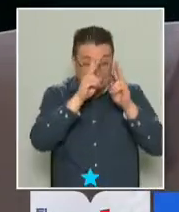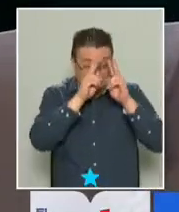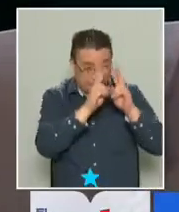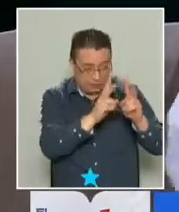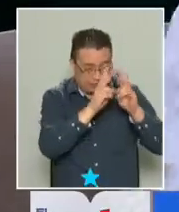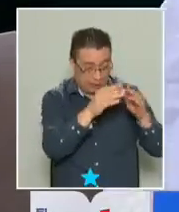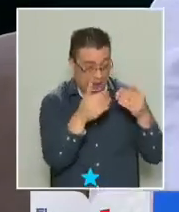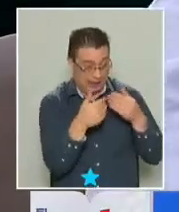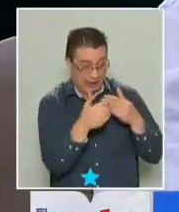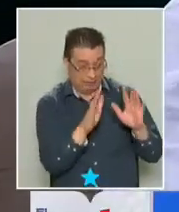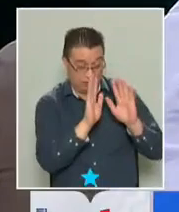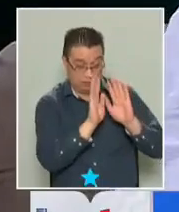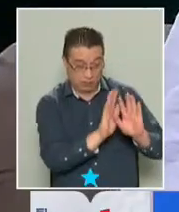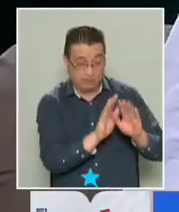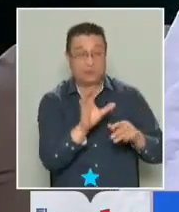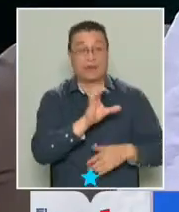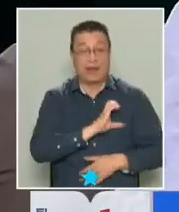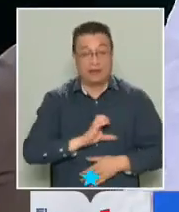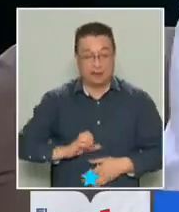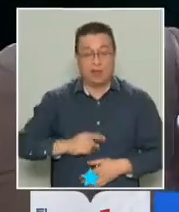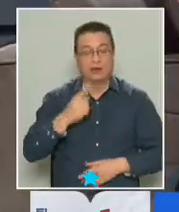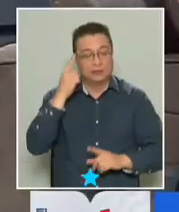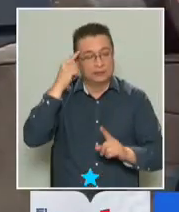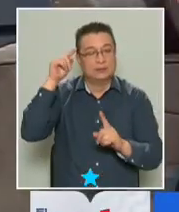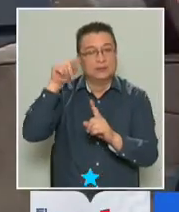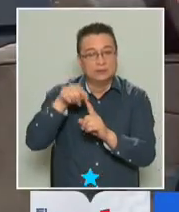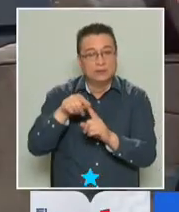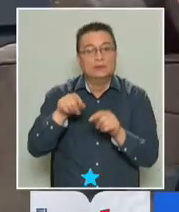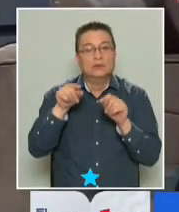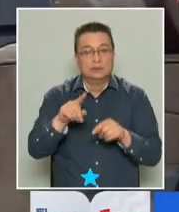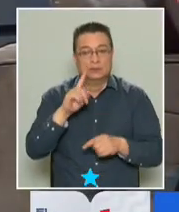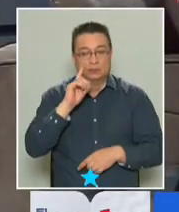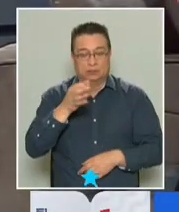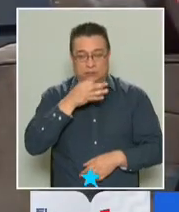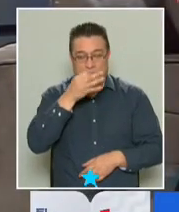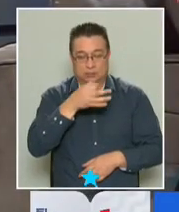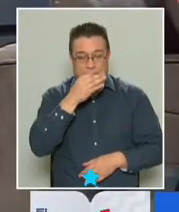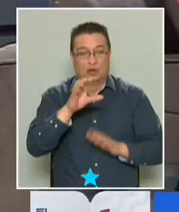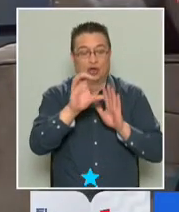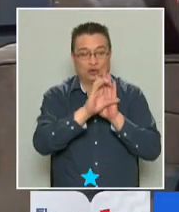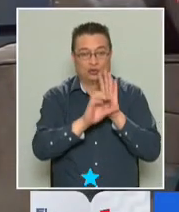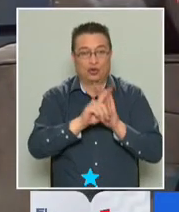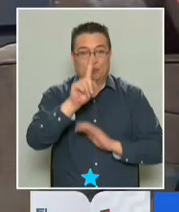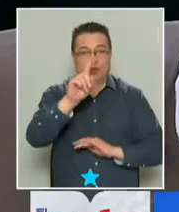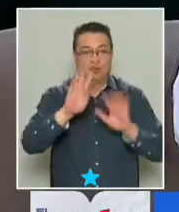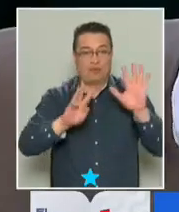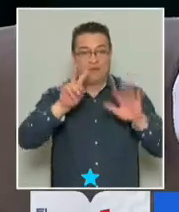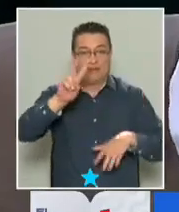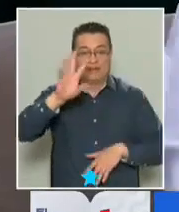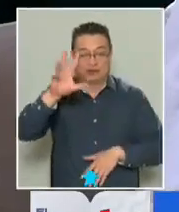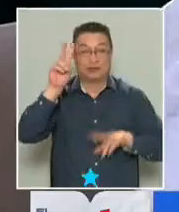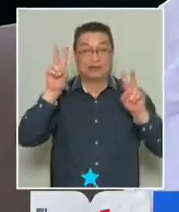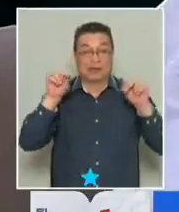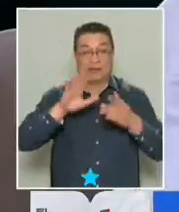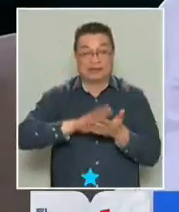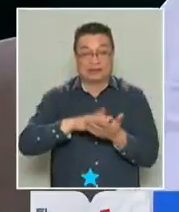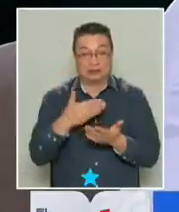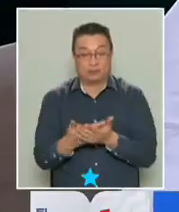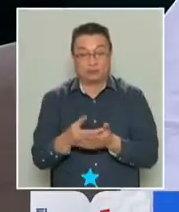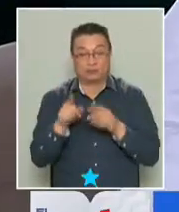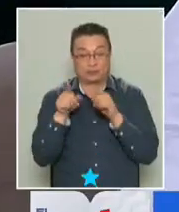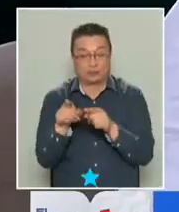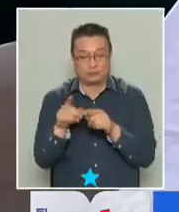libertades en este estado es preferente que ya lo anunciaba la constitución del 25 en materia de salud que había un